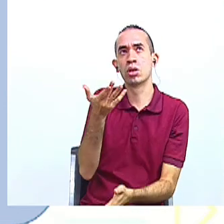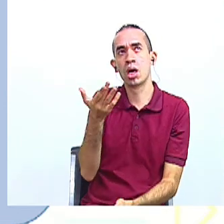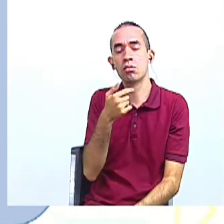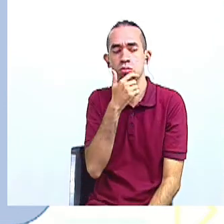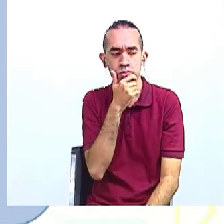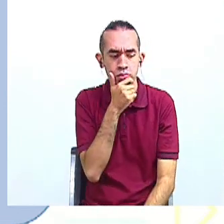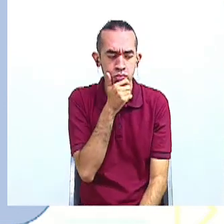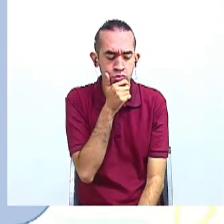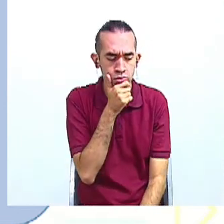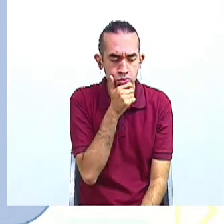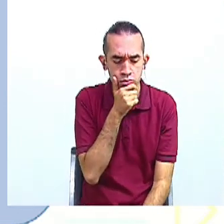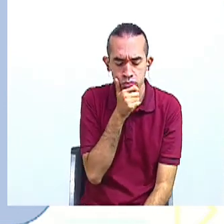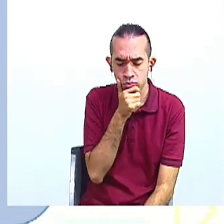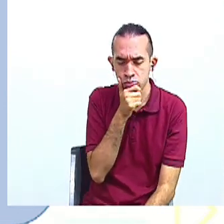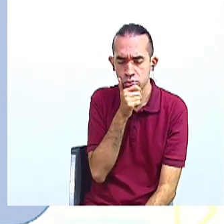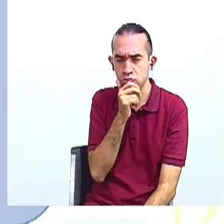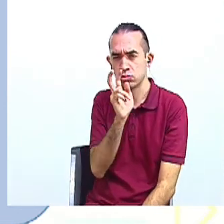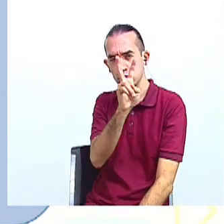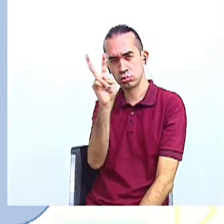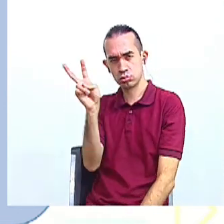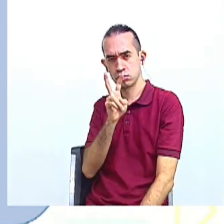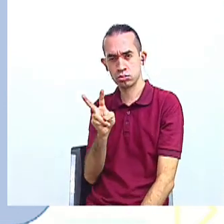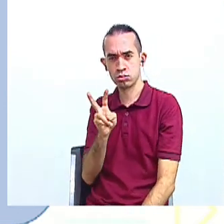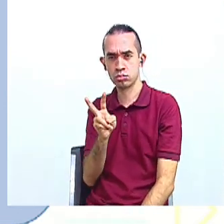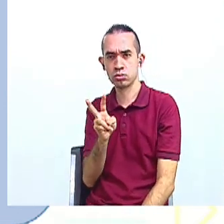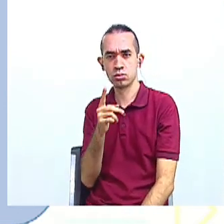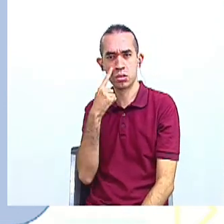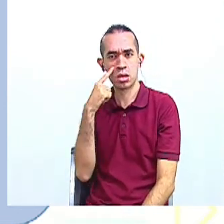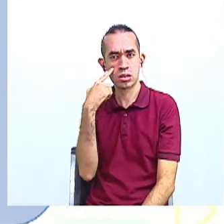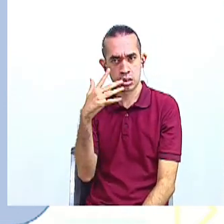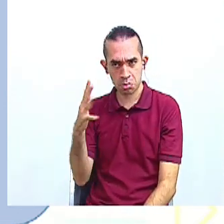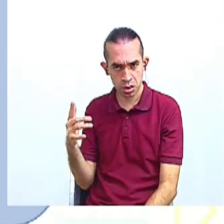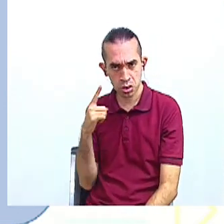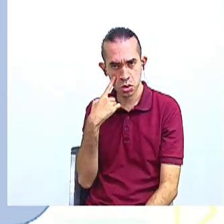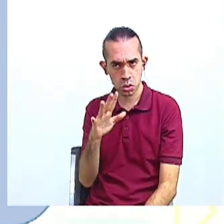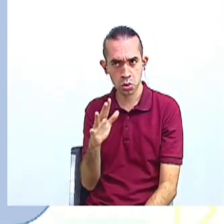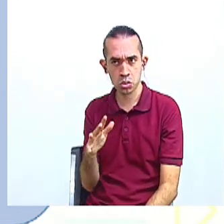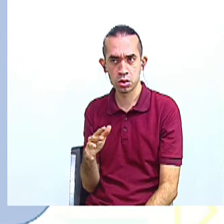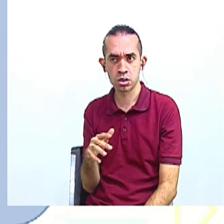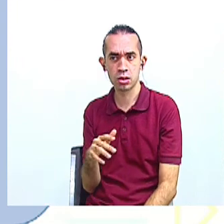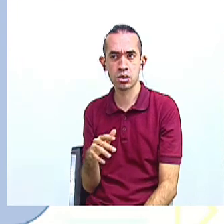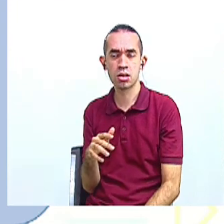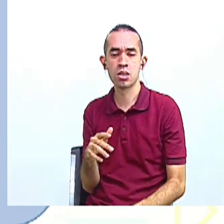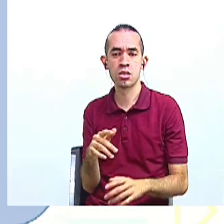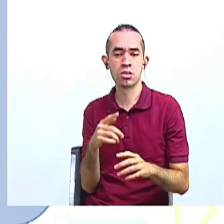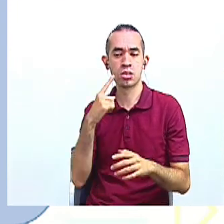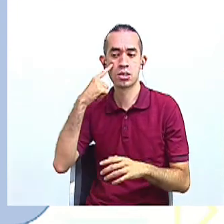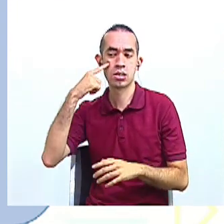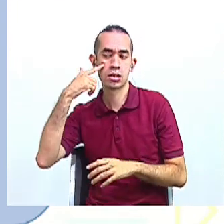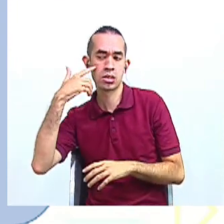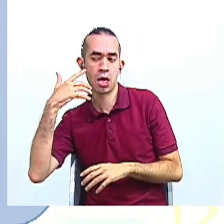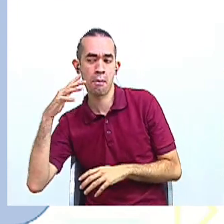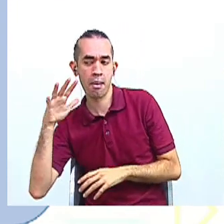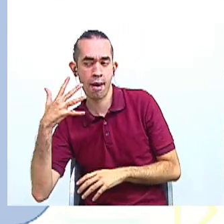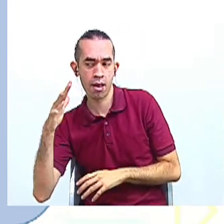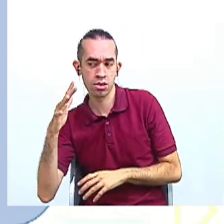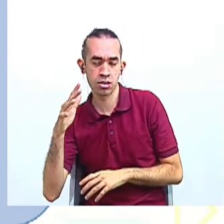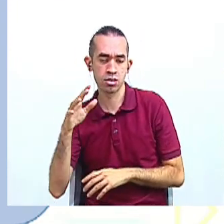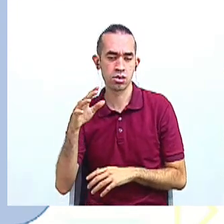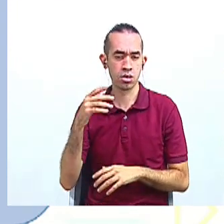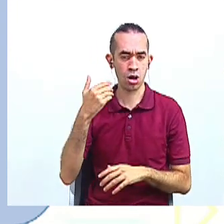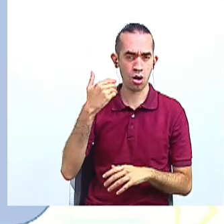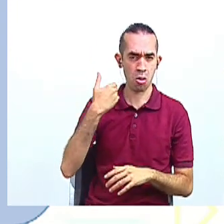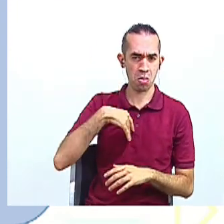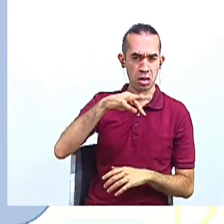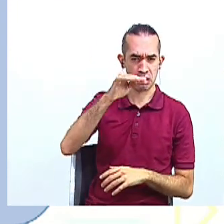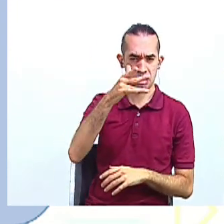Bueno, estaba viendo, profe, que hay gran similitud entre lo que es semejanza y tales, creo que se